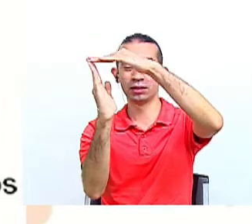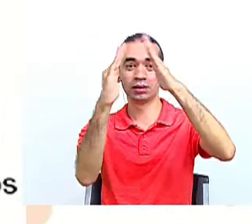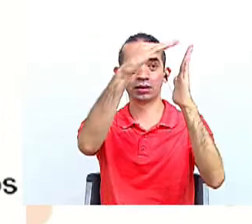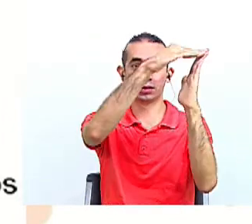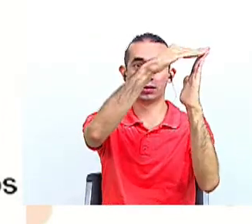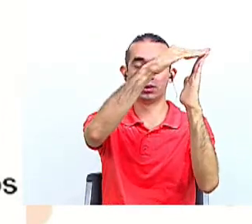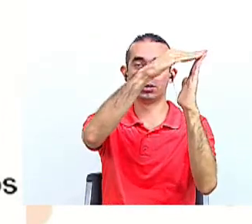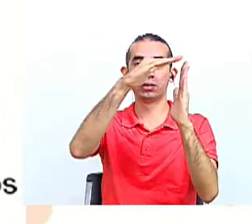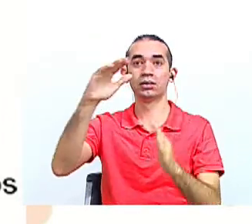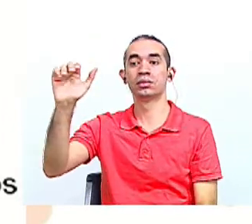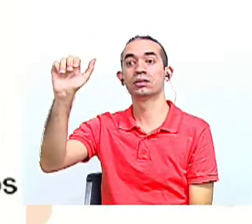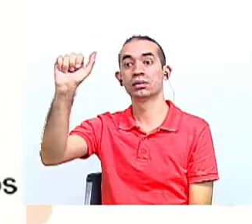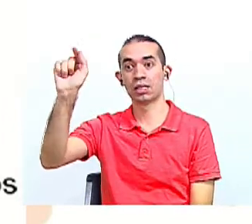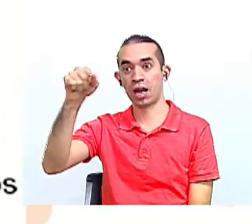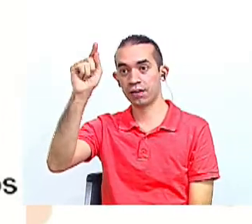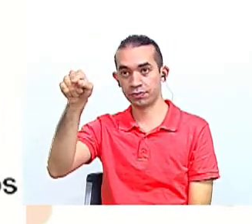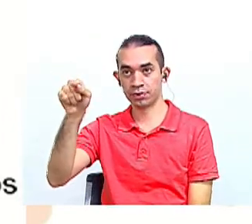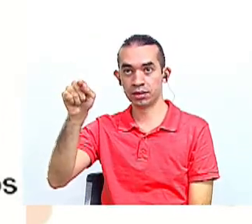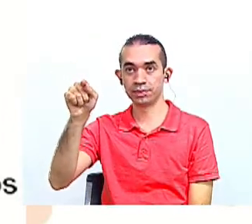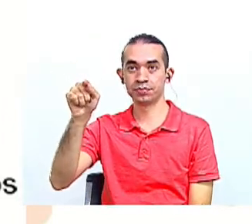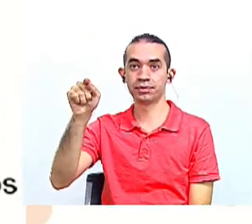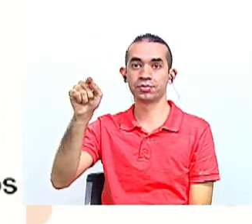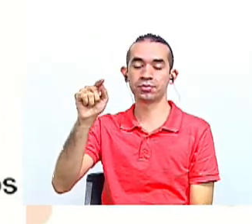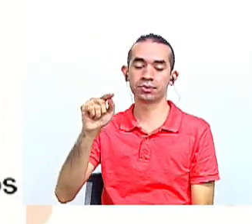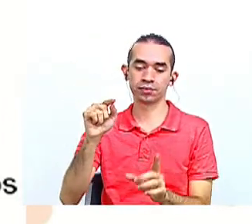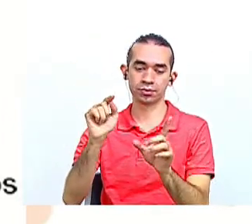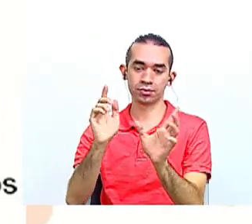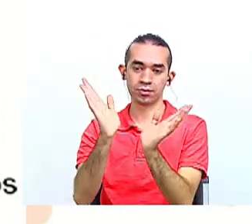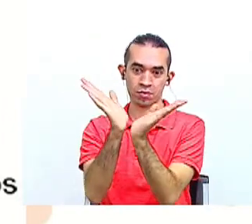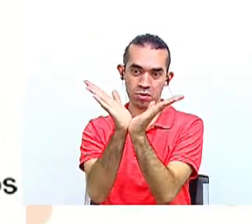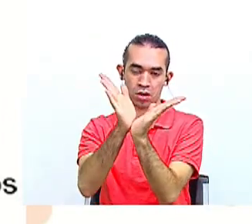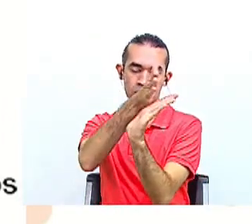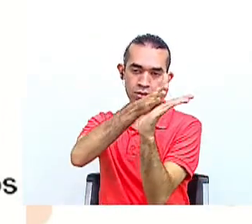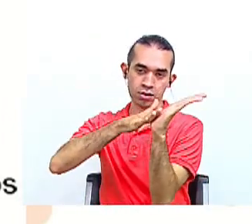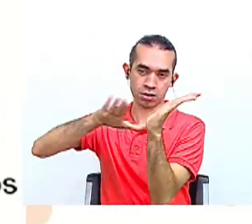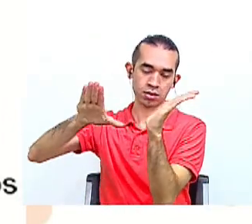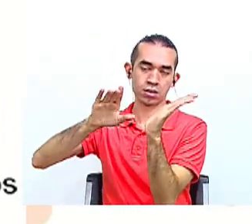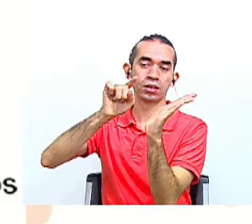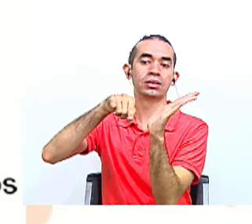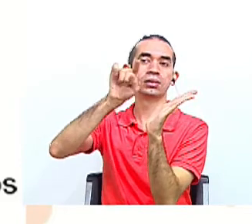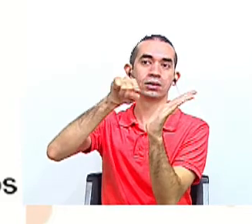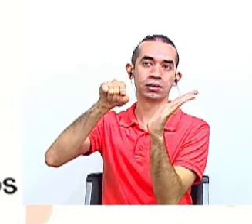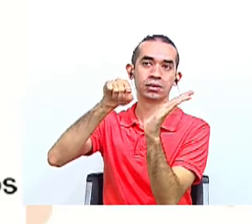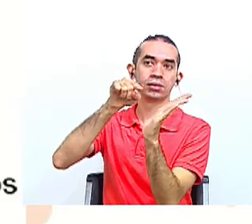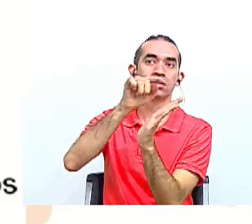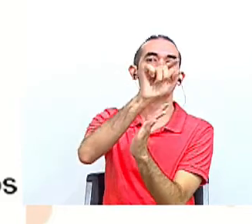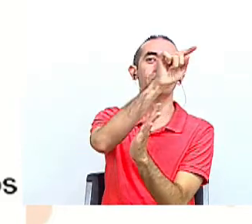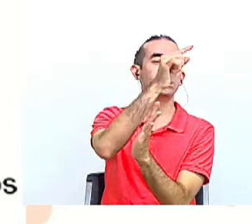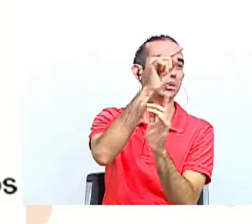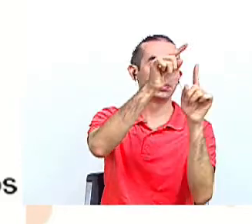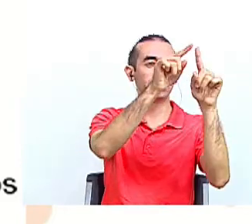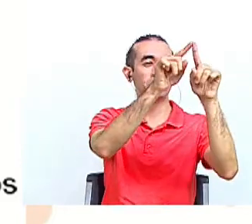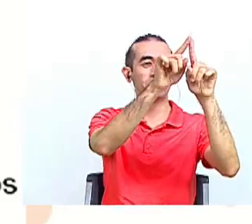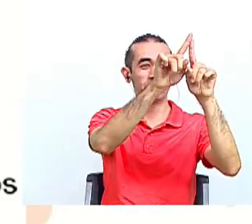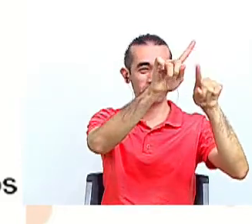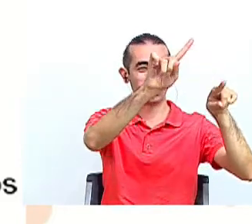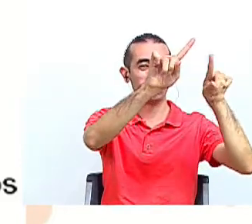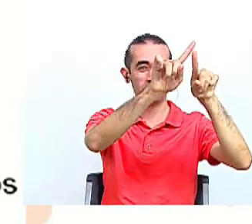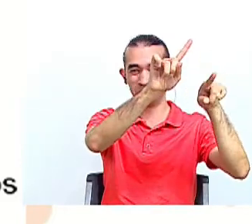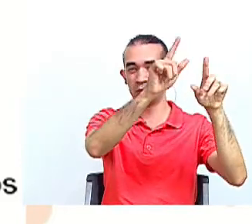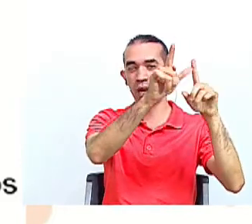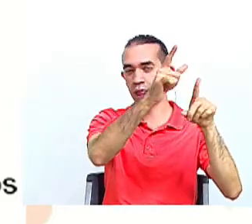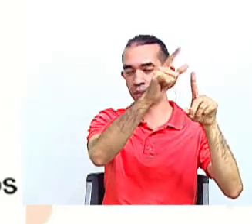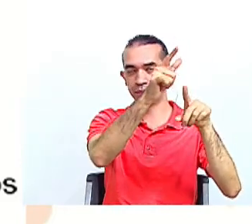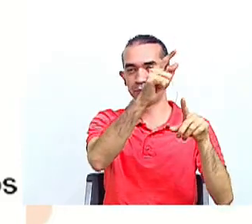alfa, zeta, que corresponde a 90 grados, y a lambda, que está en la esquina.